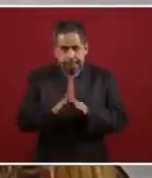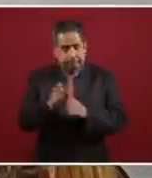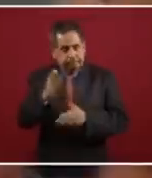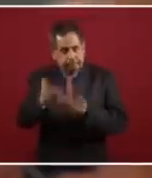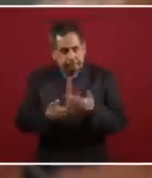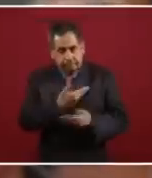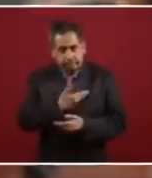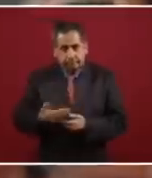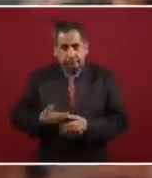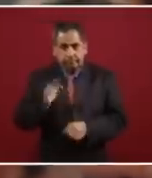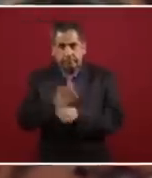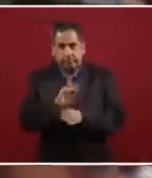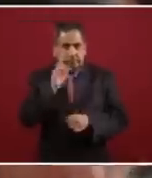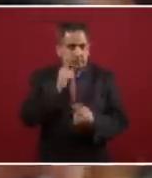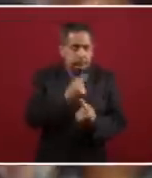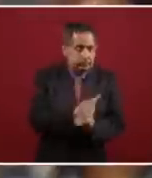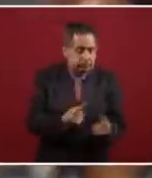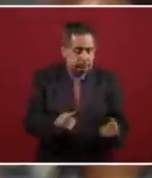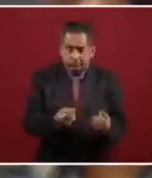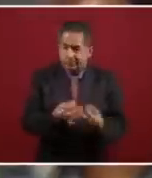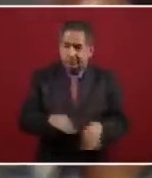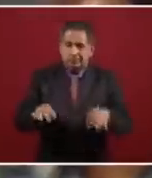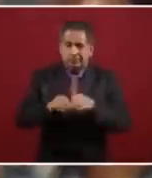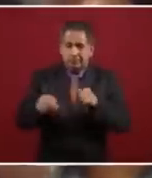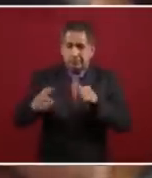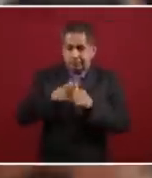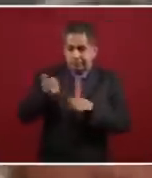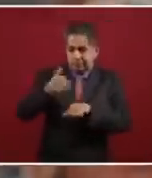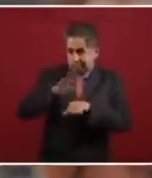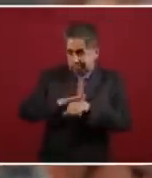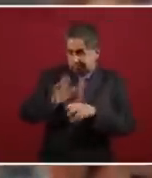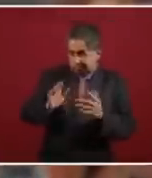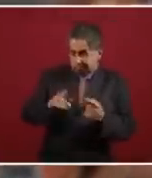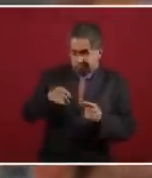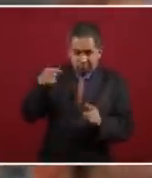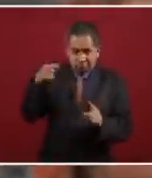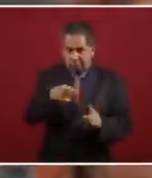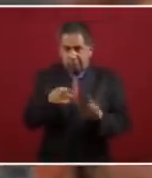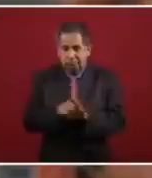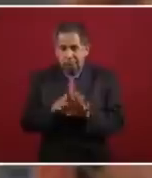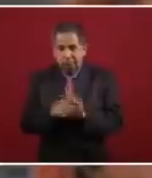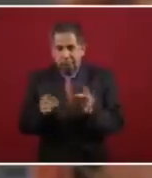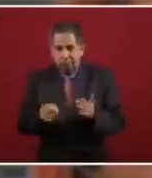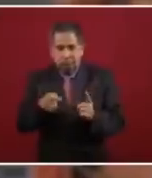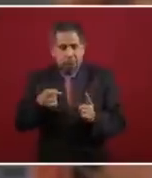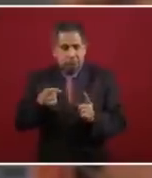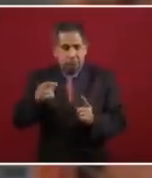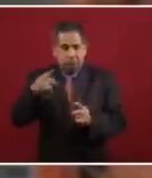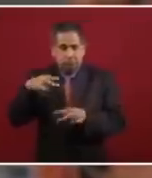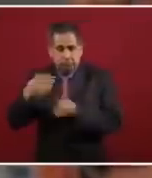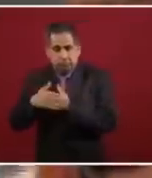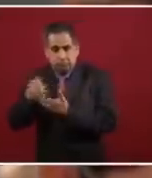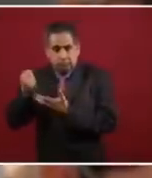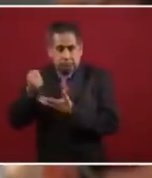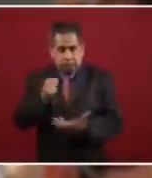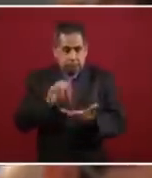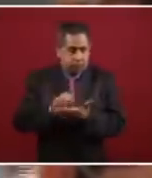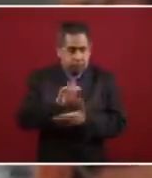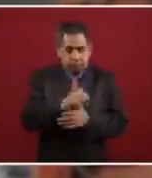presidente, ¿la protección a la infancia es una prioridad en su administración? Y si lo es, ¿esto lo veremos reflejado en el presupuesto